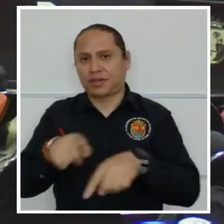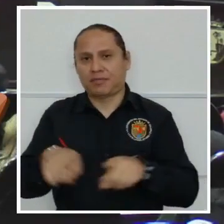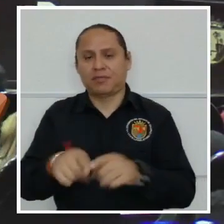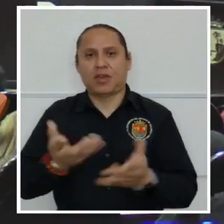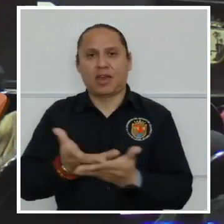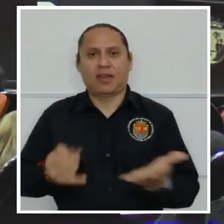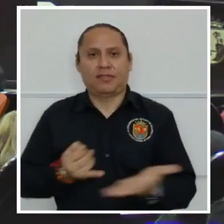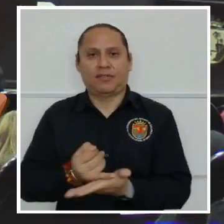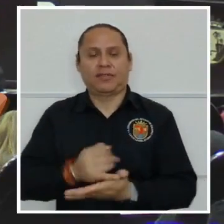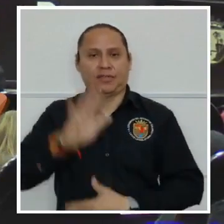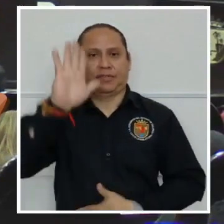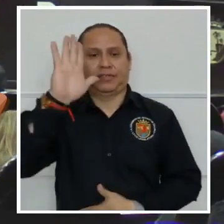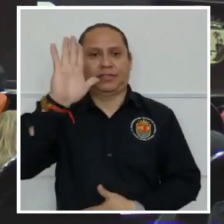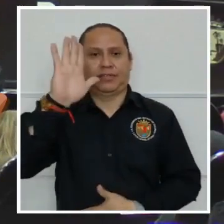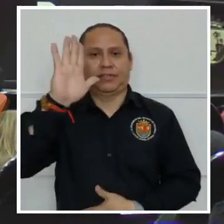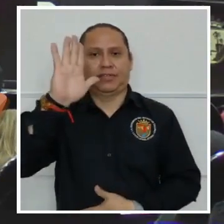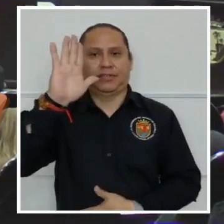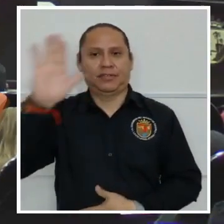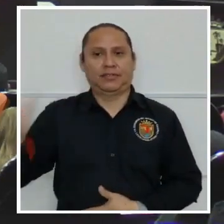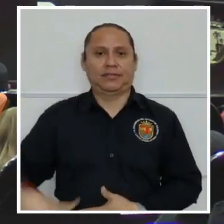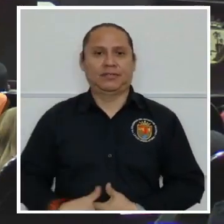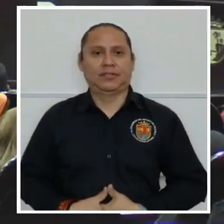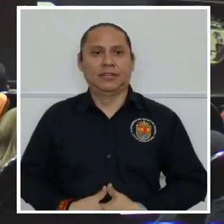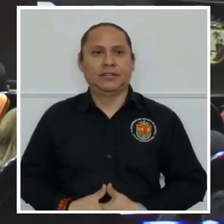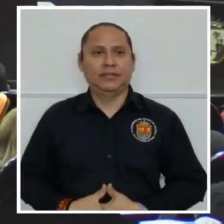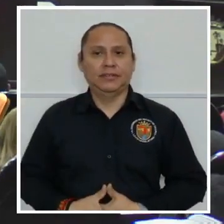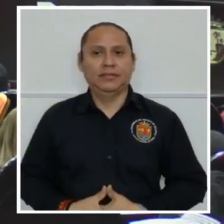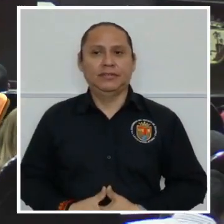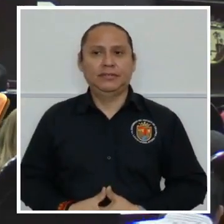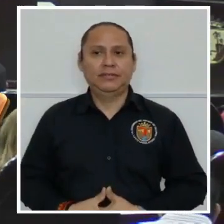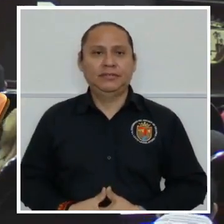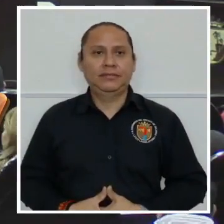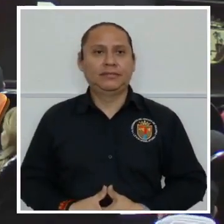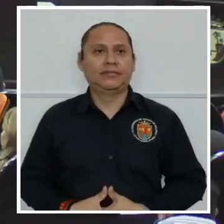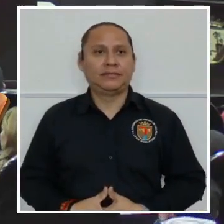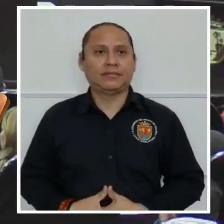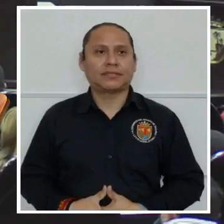sírvanse manifestarlo en este momento levantando la mano.